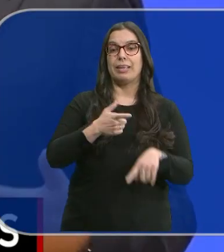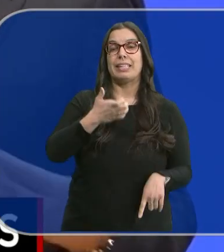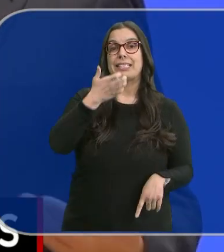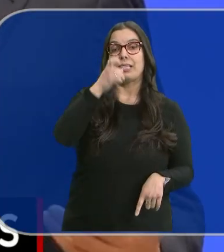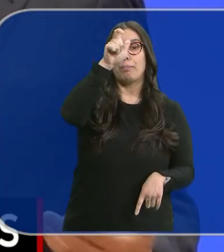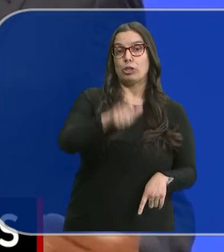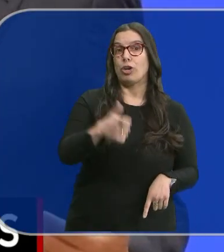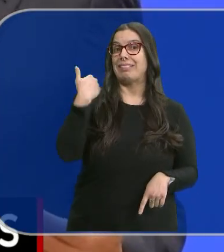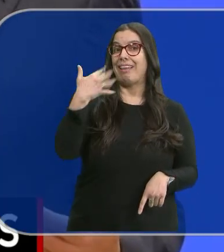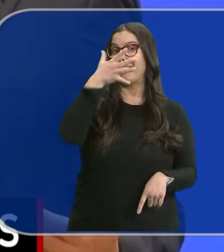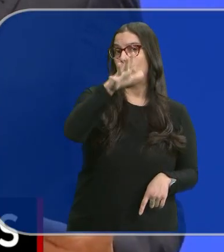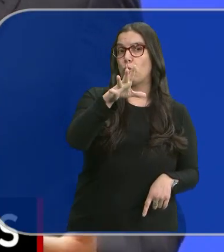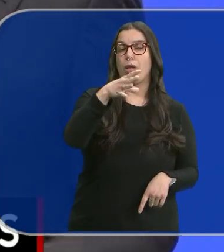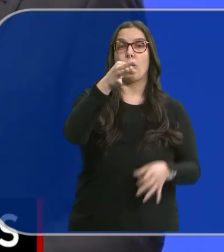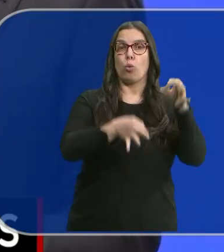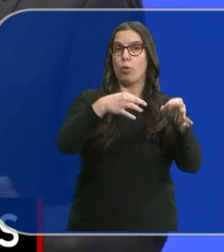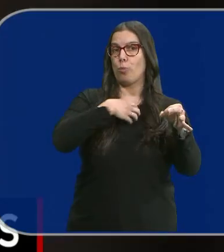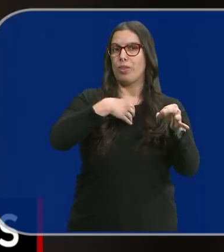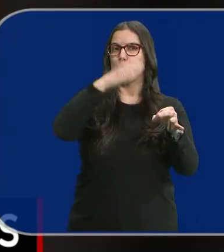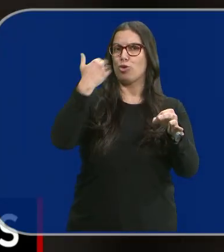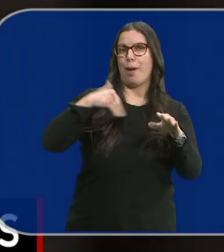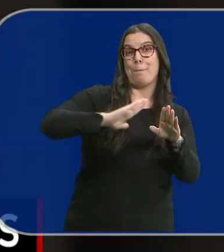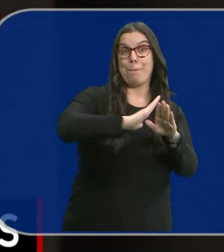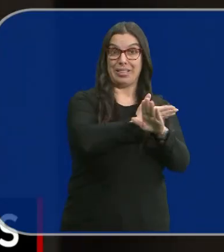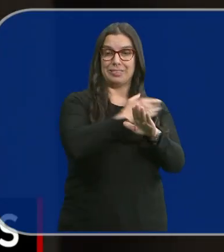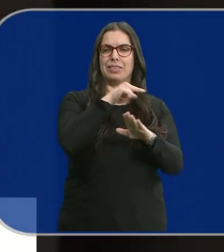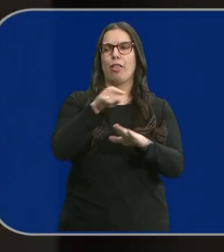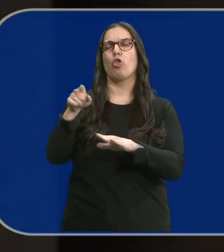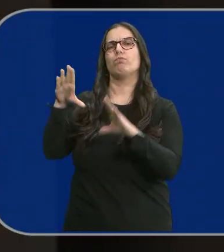Iglesia cuando la víctima ya no pueda acudir a la vía judicial.